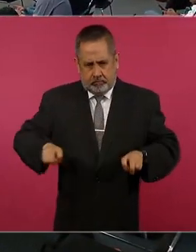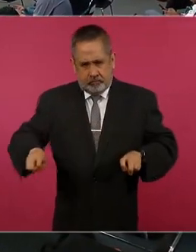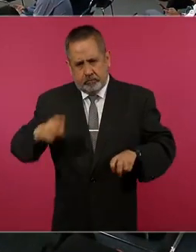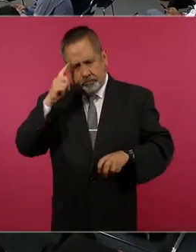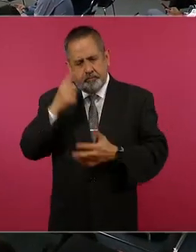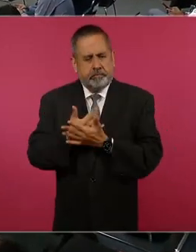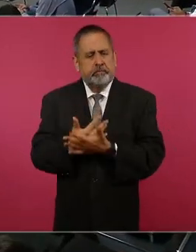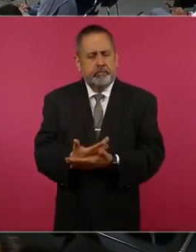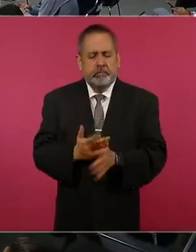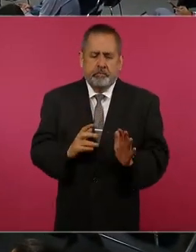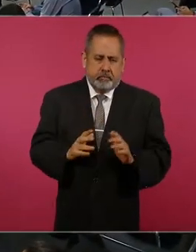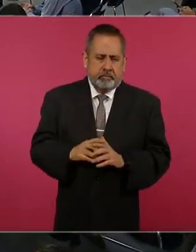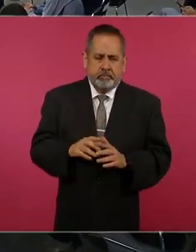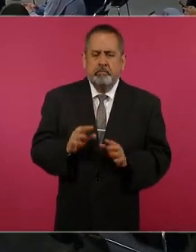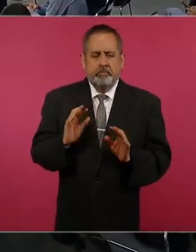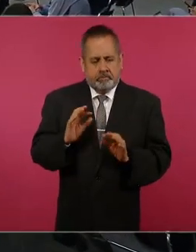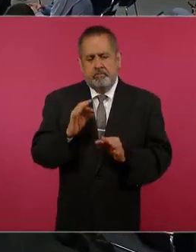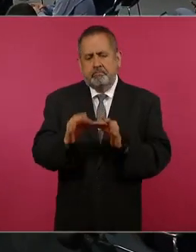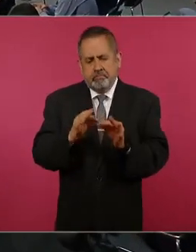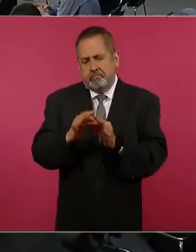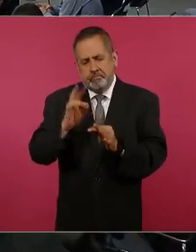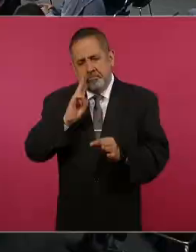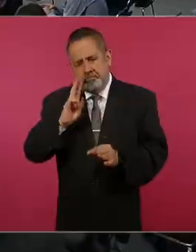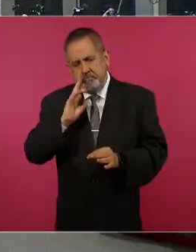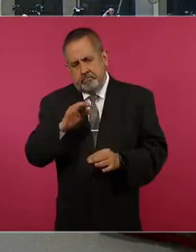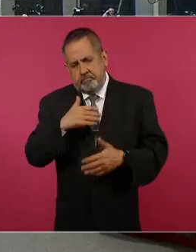Entonces, ya estamos viéndonos.